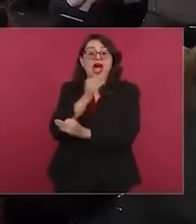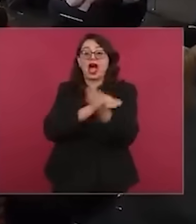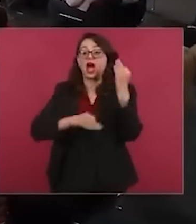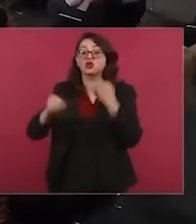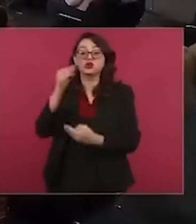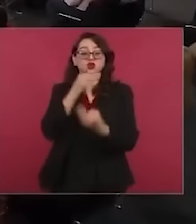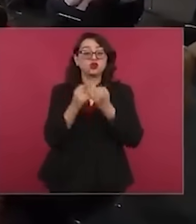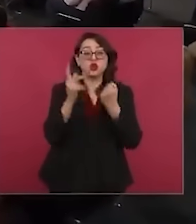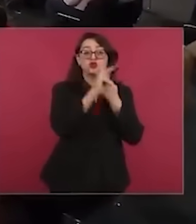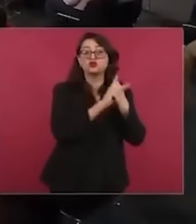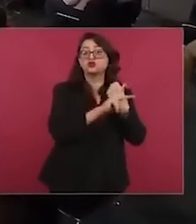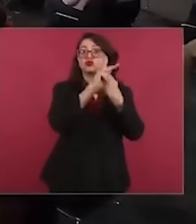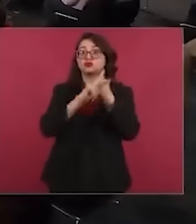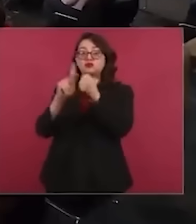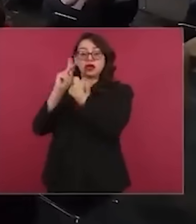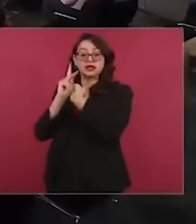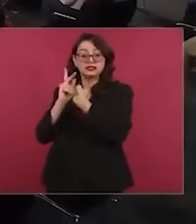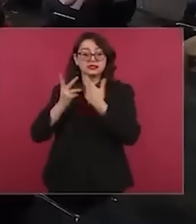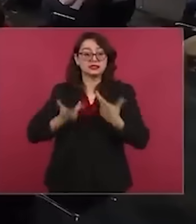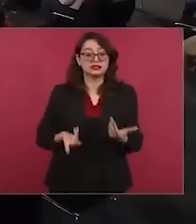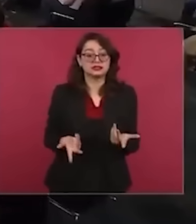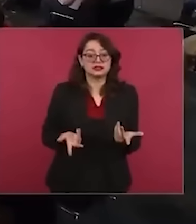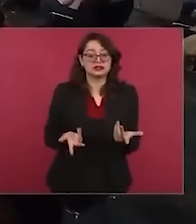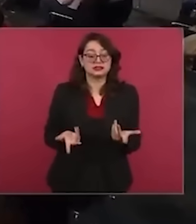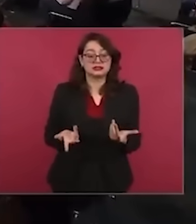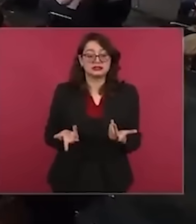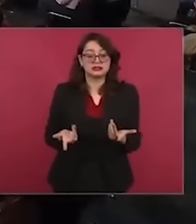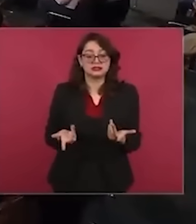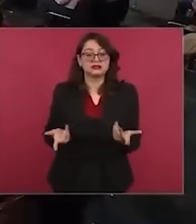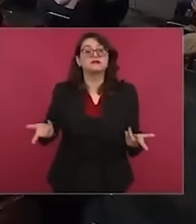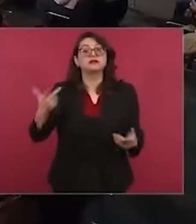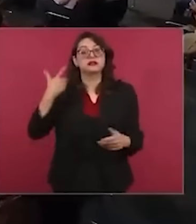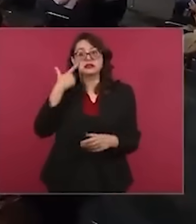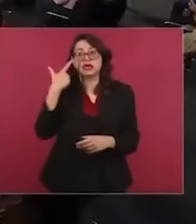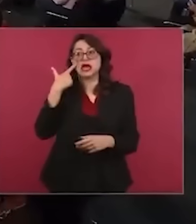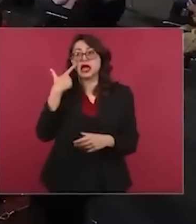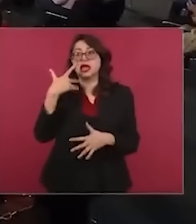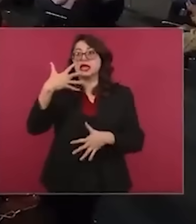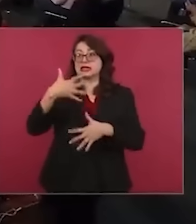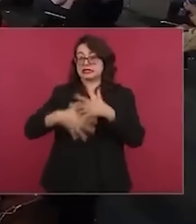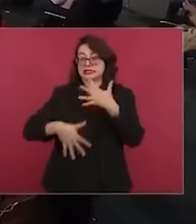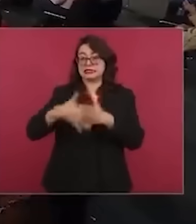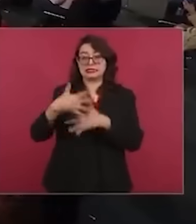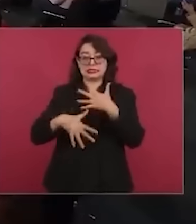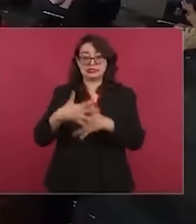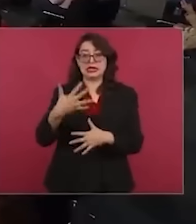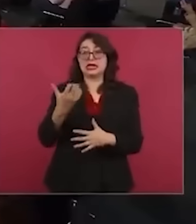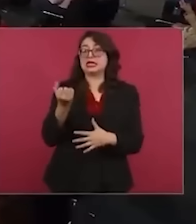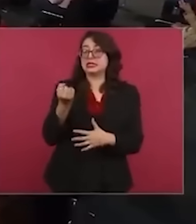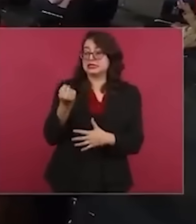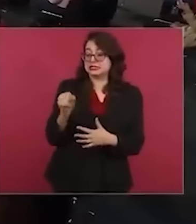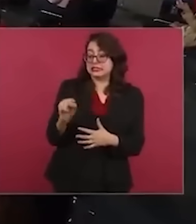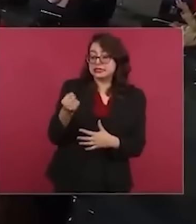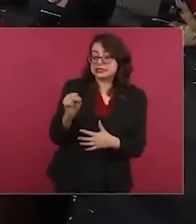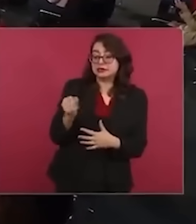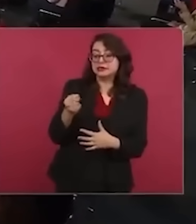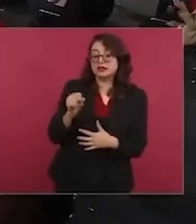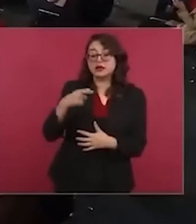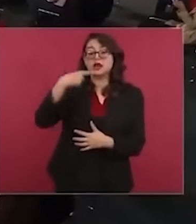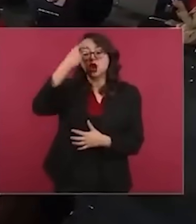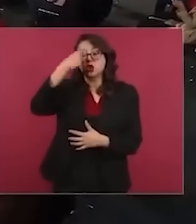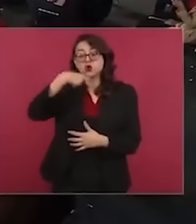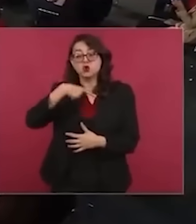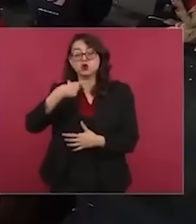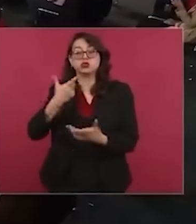quince vinieron comisiones incluso hasta secretarios de defensa